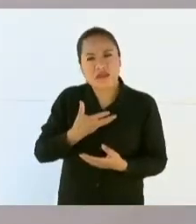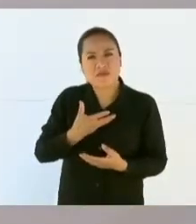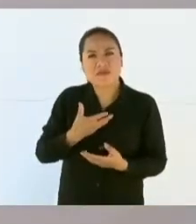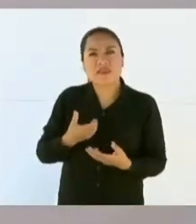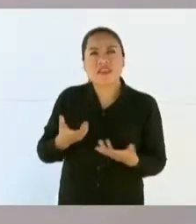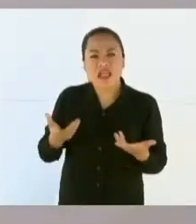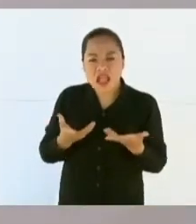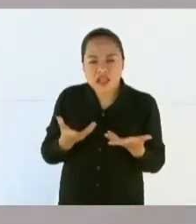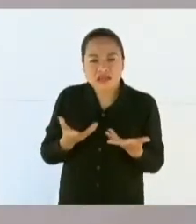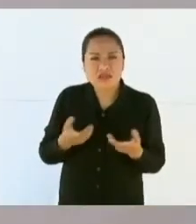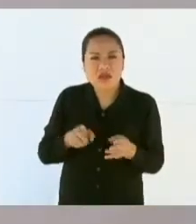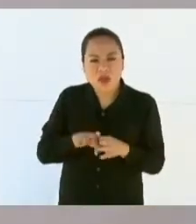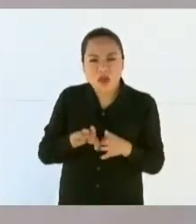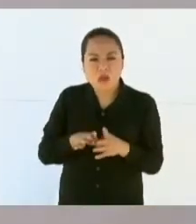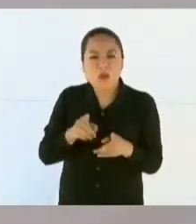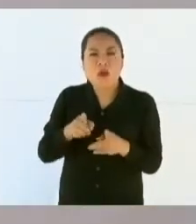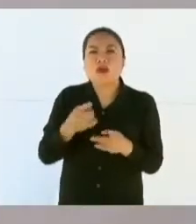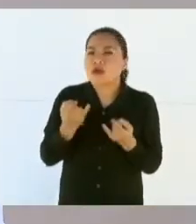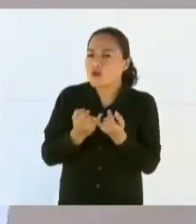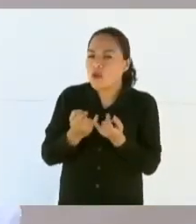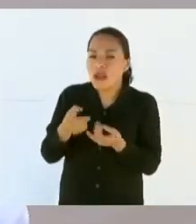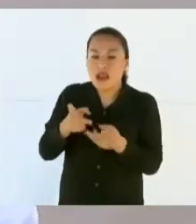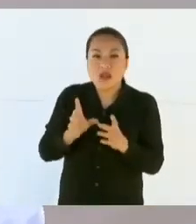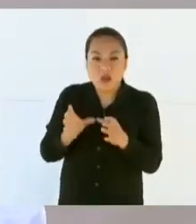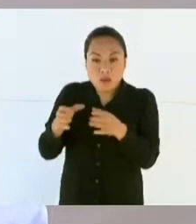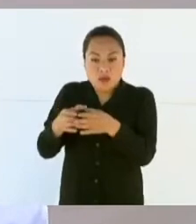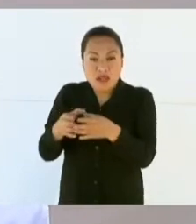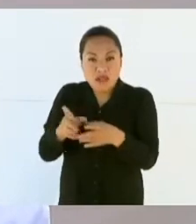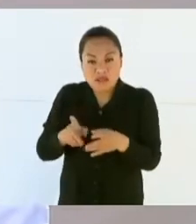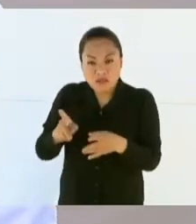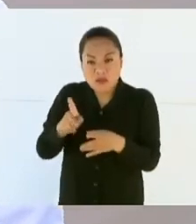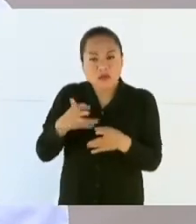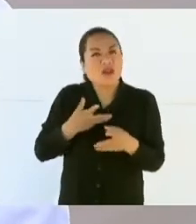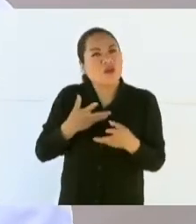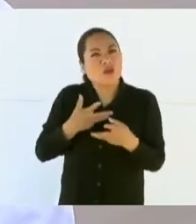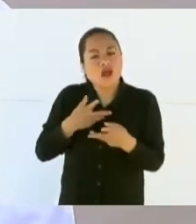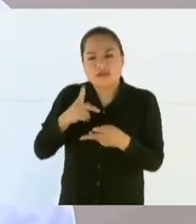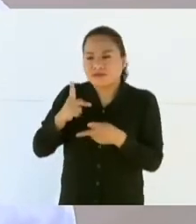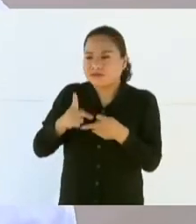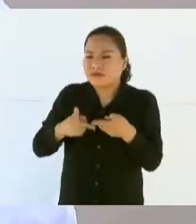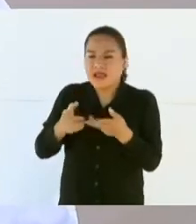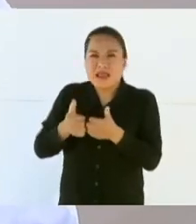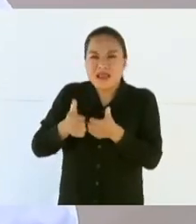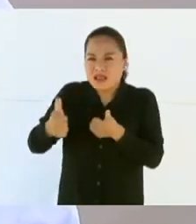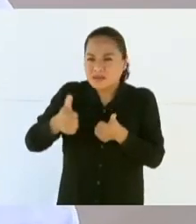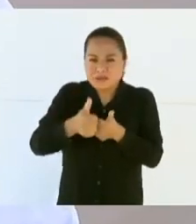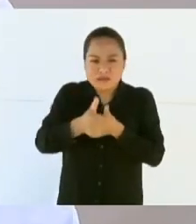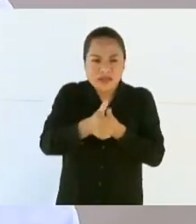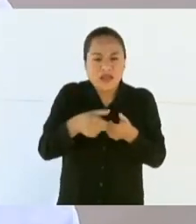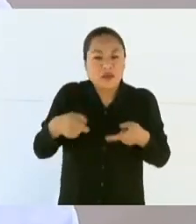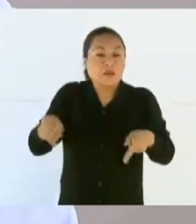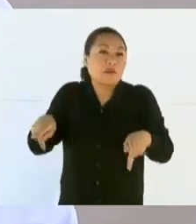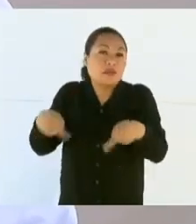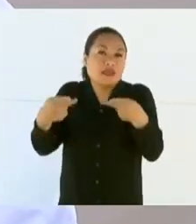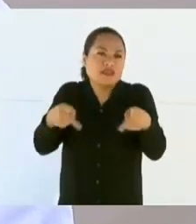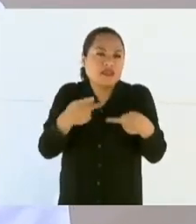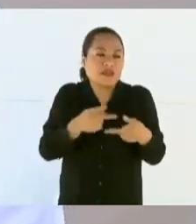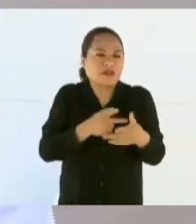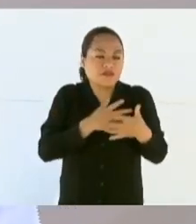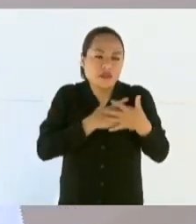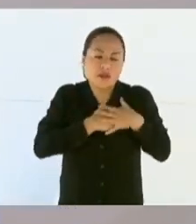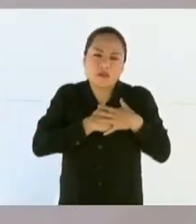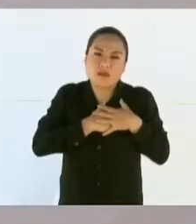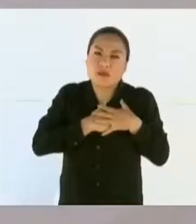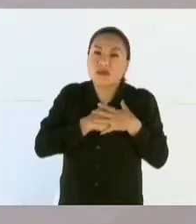que fraccionar sus tierras. Y con todo el respeto y el amor al presidente